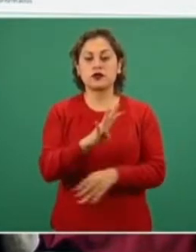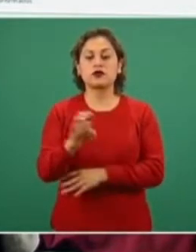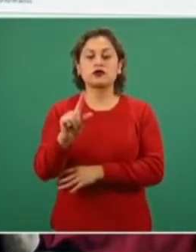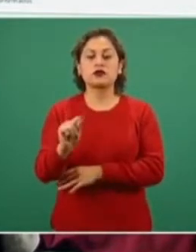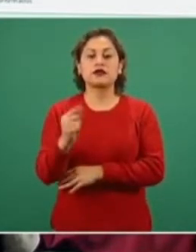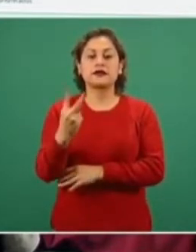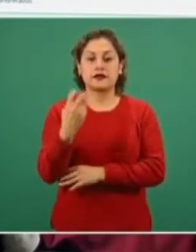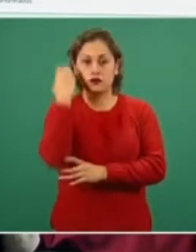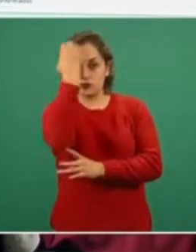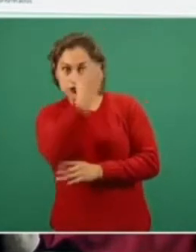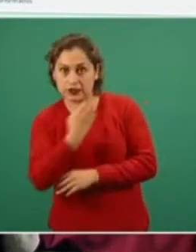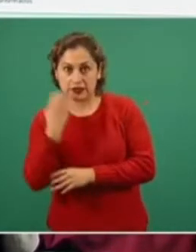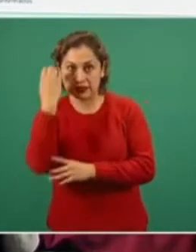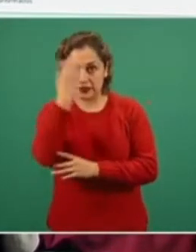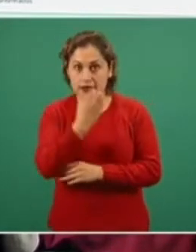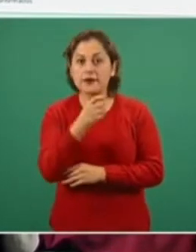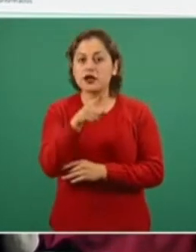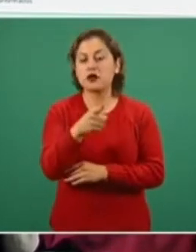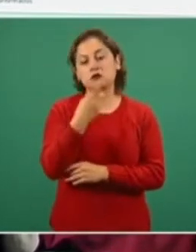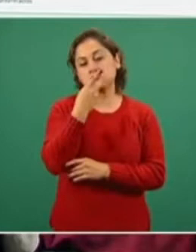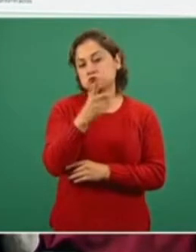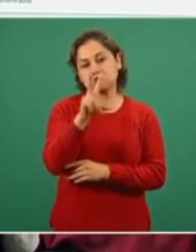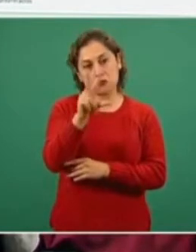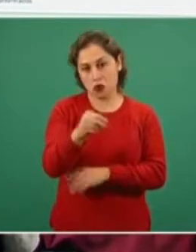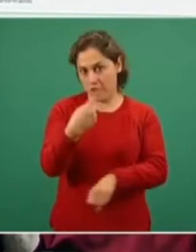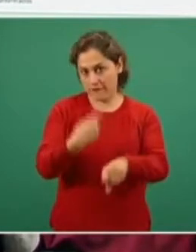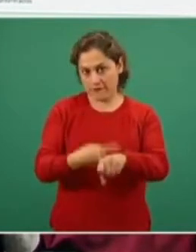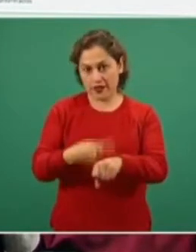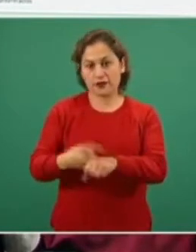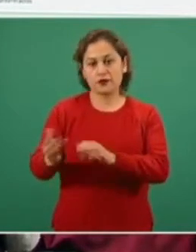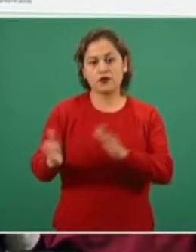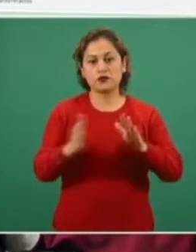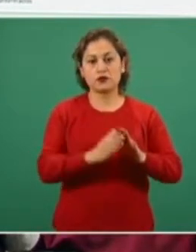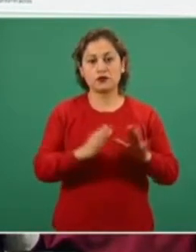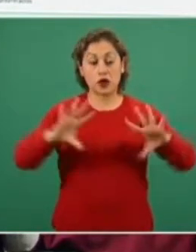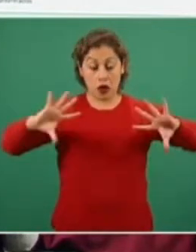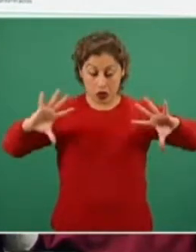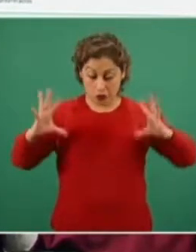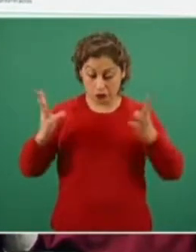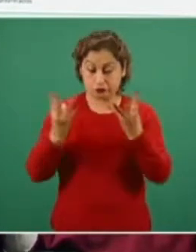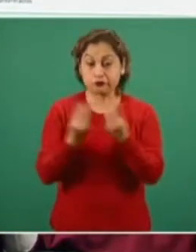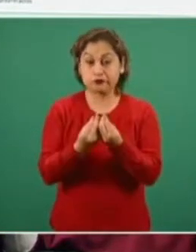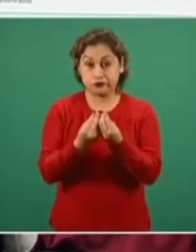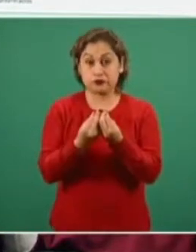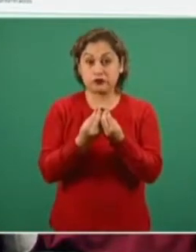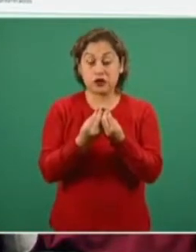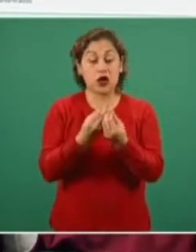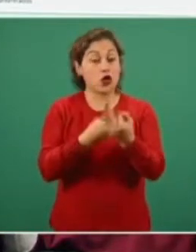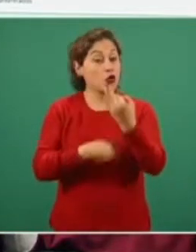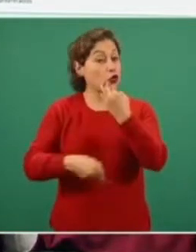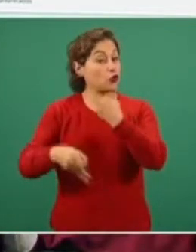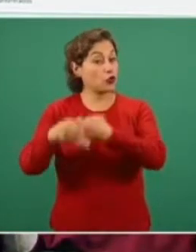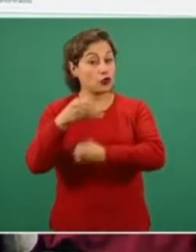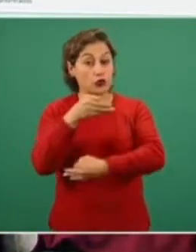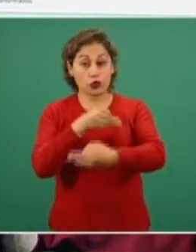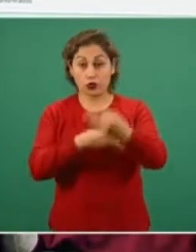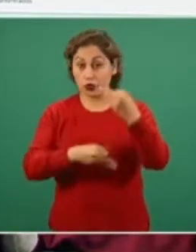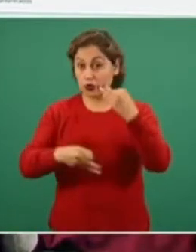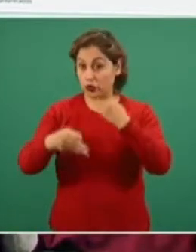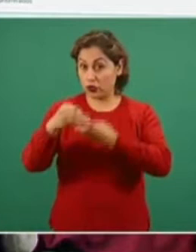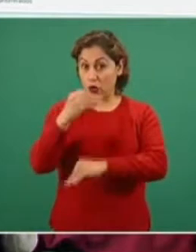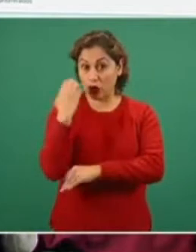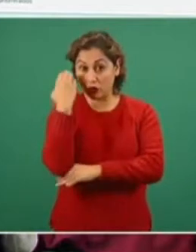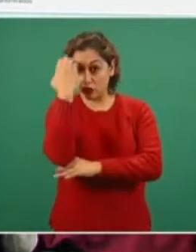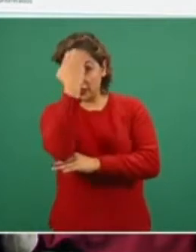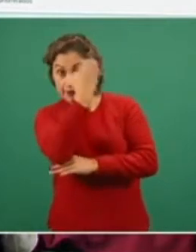1,828,472 resultaron negativos, y del total que se han notificado, que se han incluido en este estudio,